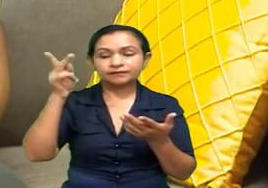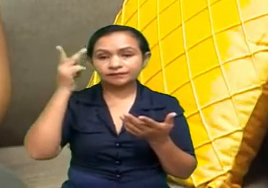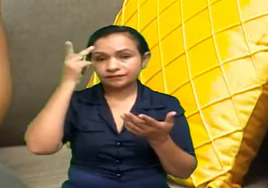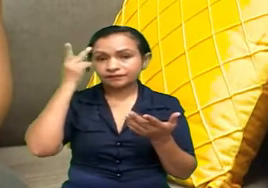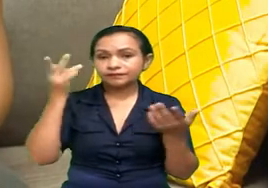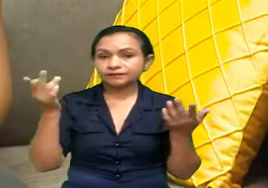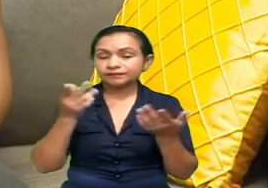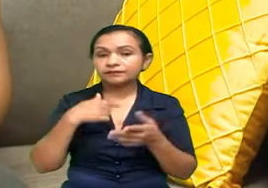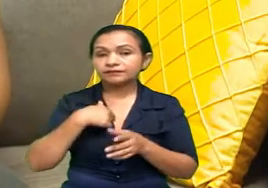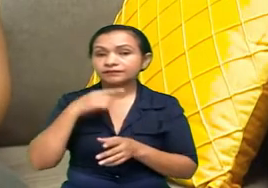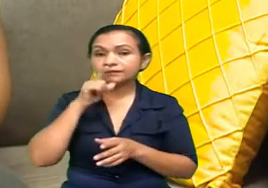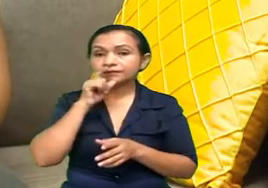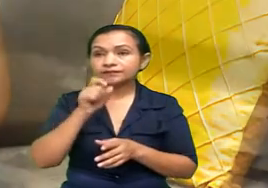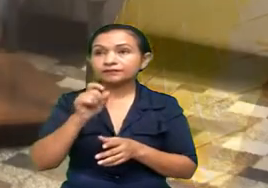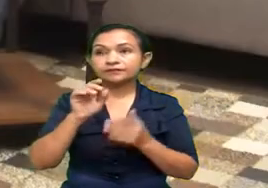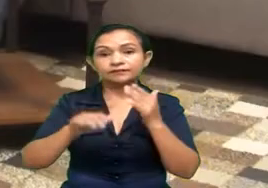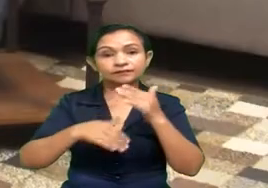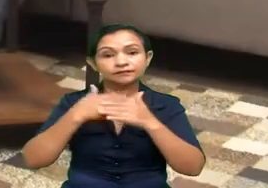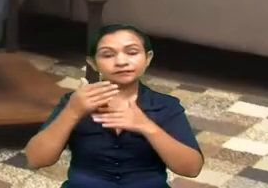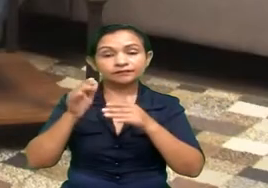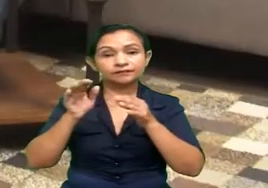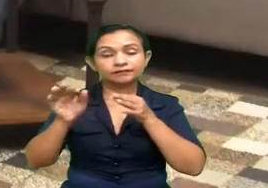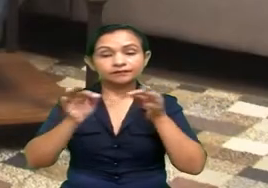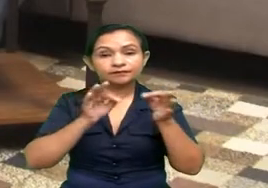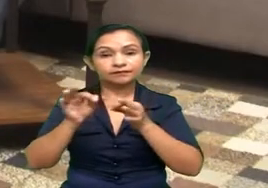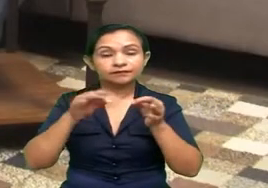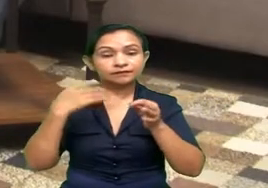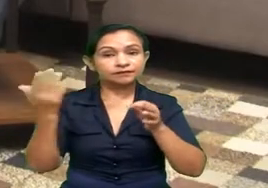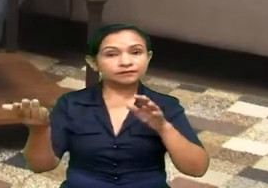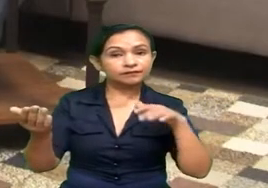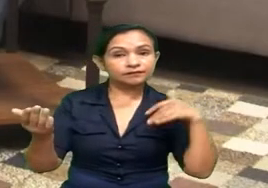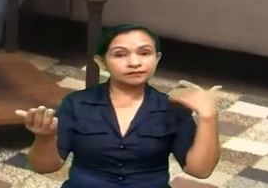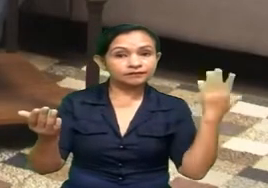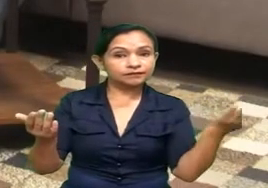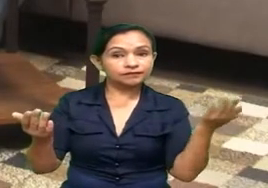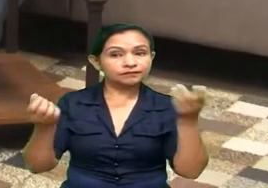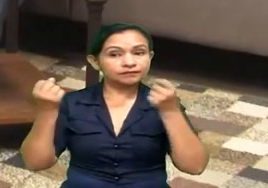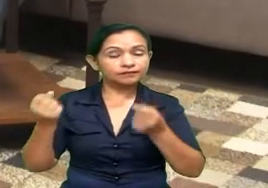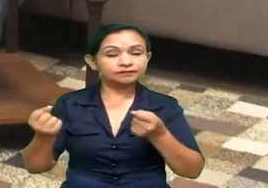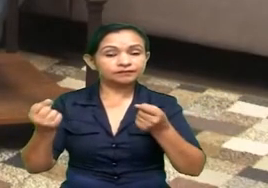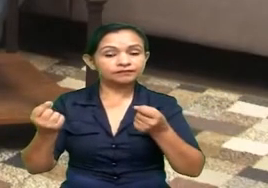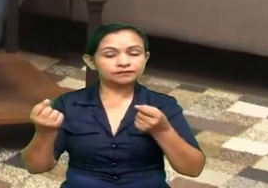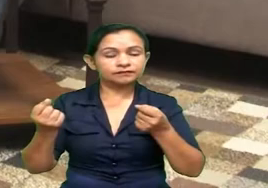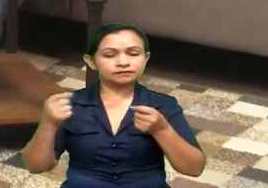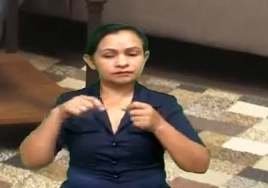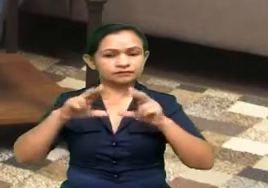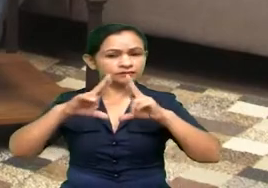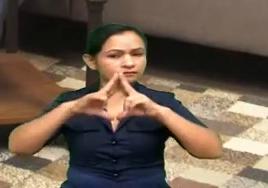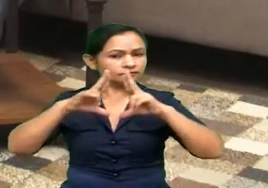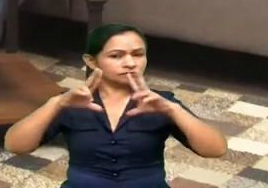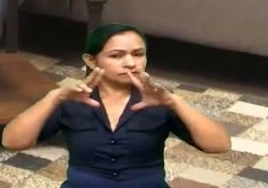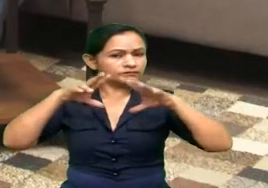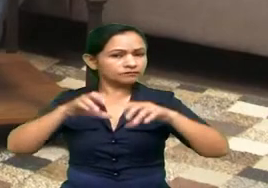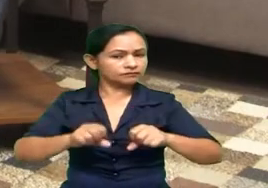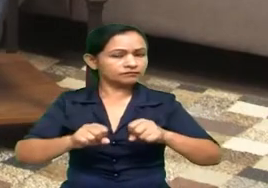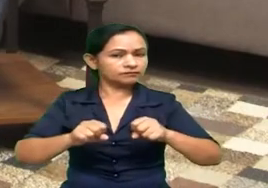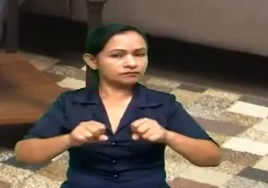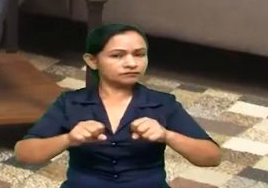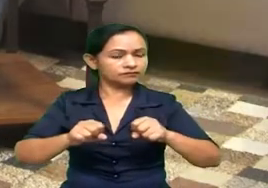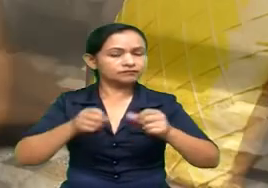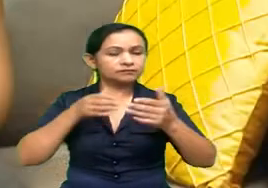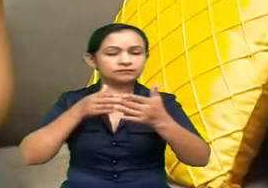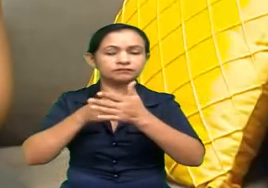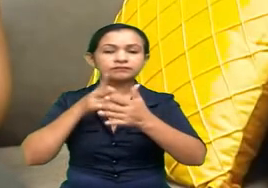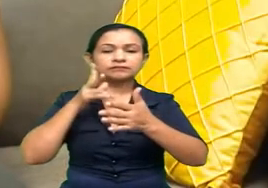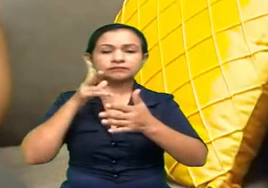Me gustaría que habláramos un poco más de esto, cuál era el interés de Walker de establecerlo nuevamente en Nicaragua, pero vamos a hacer una